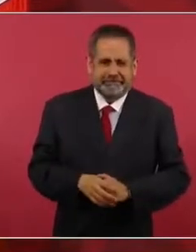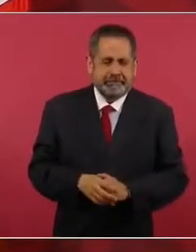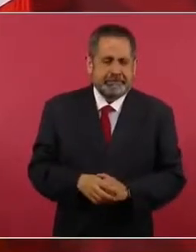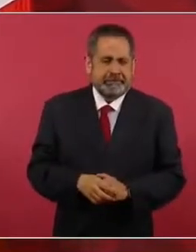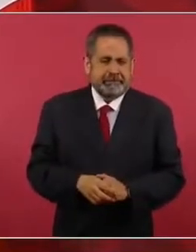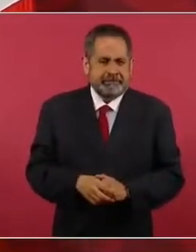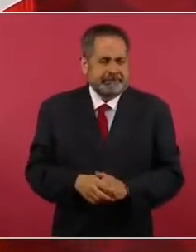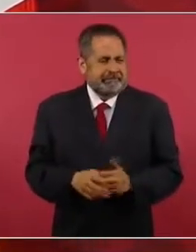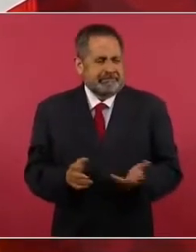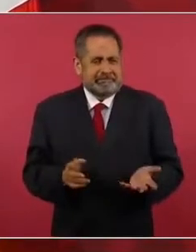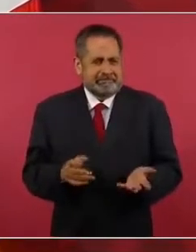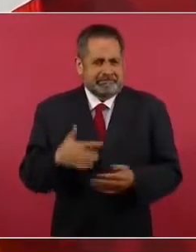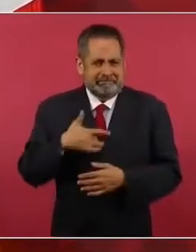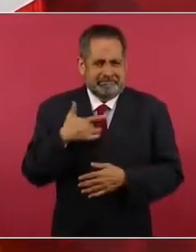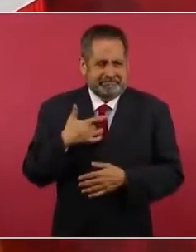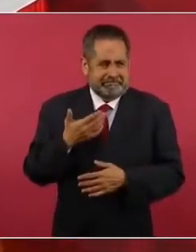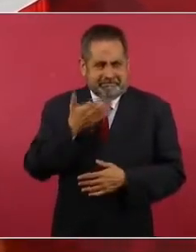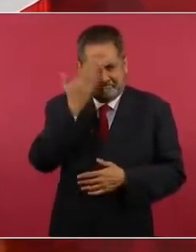Entonces, por eso